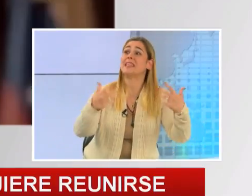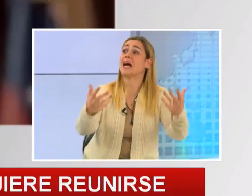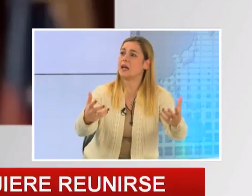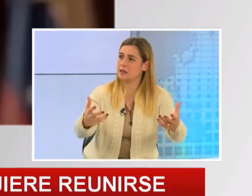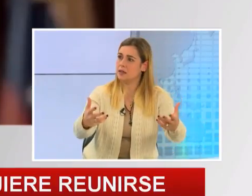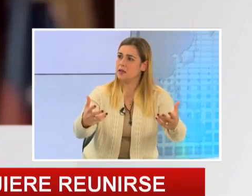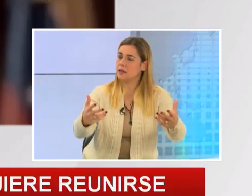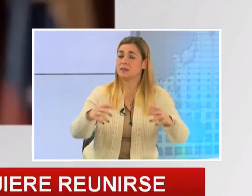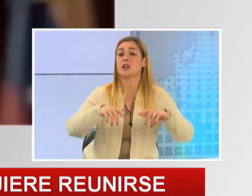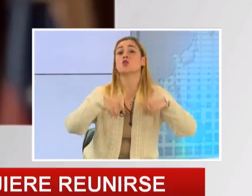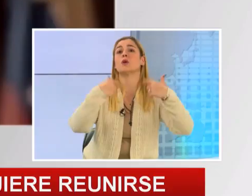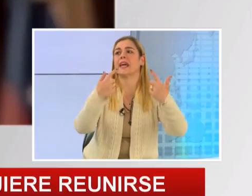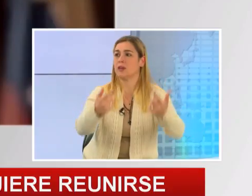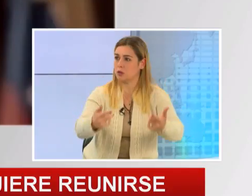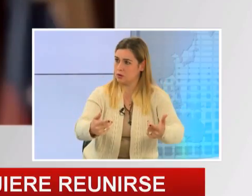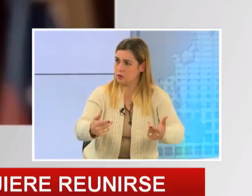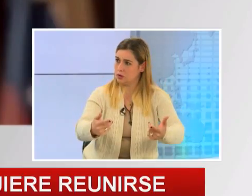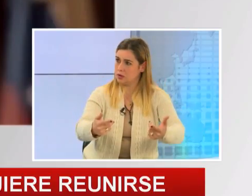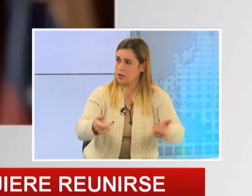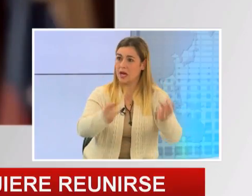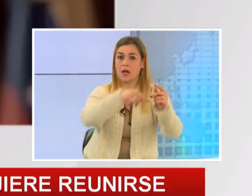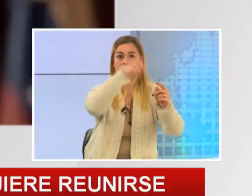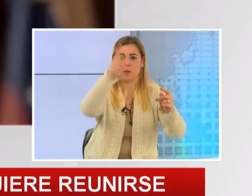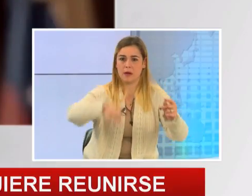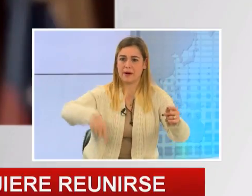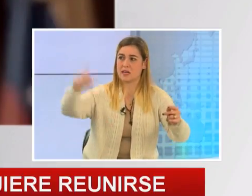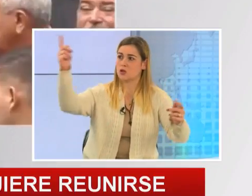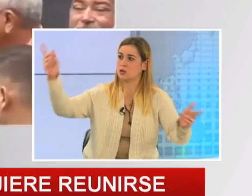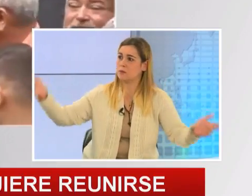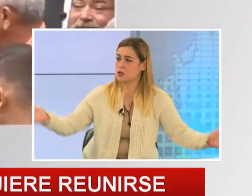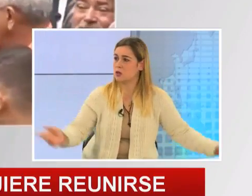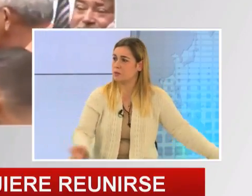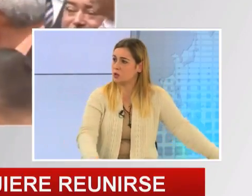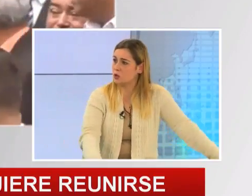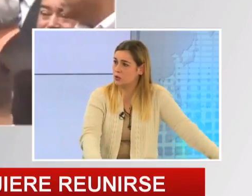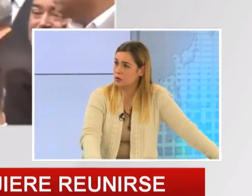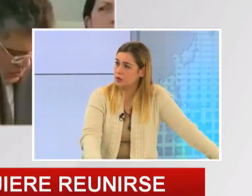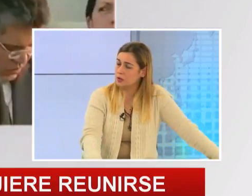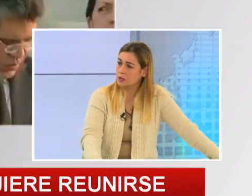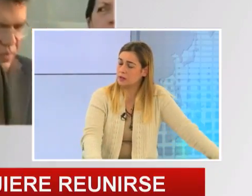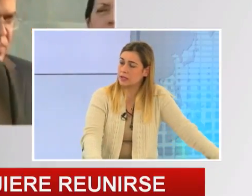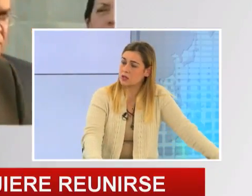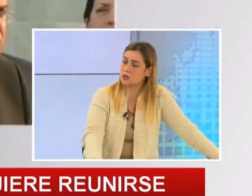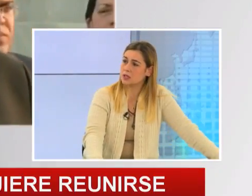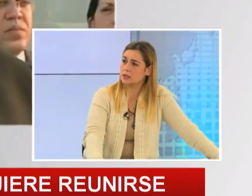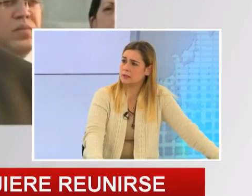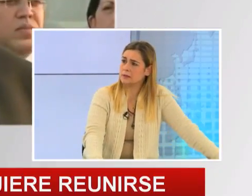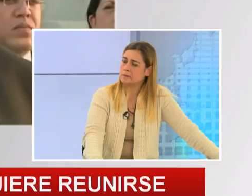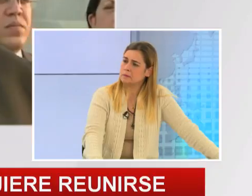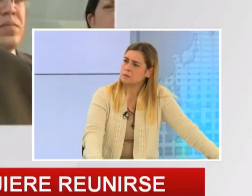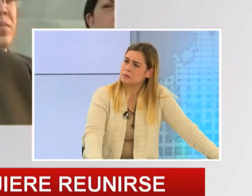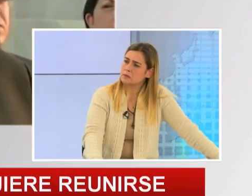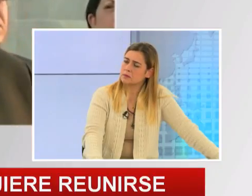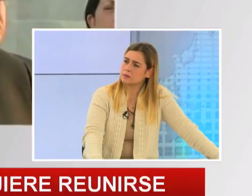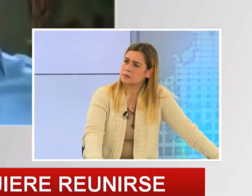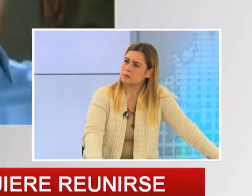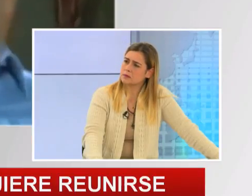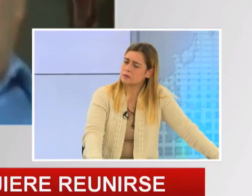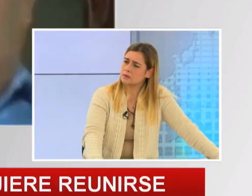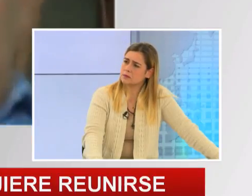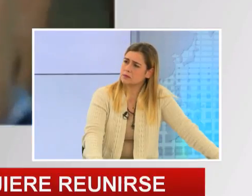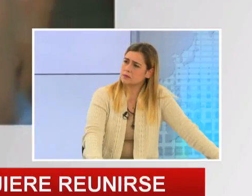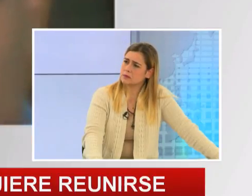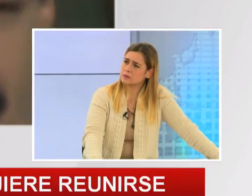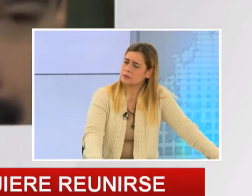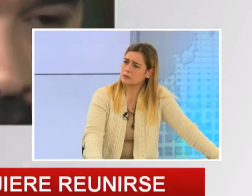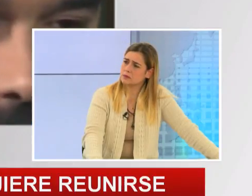para evitar estar sujeto a la variación del precio del petróleo. Una pregunta final, Nancy, que tiene que ver ya con lo que va a